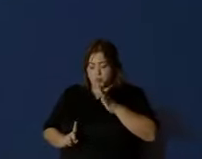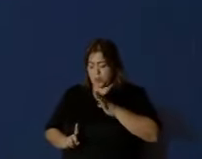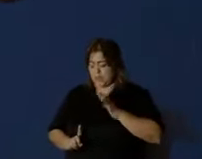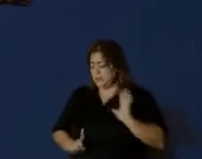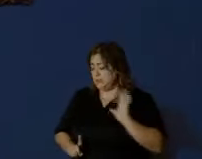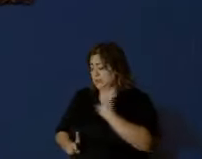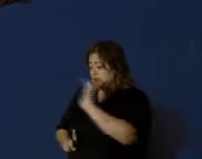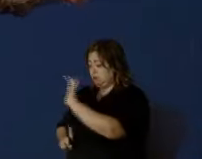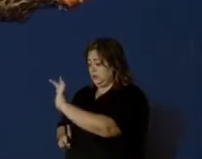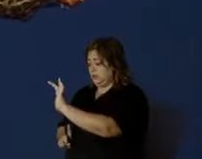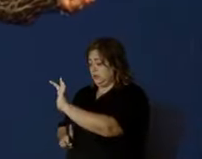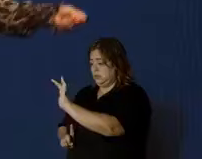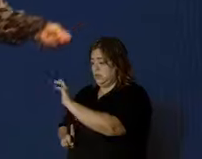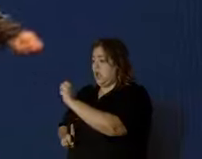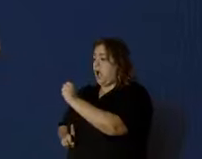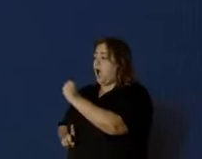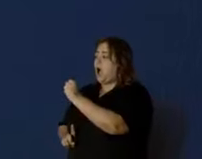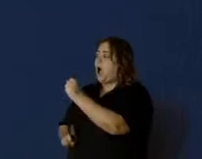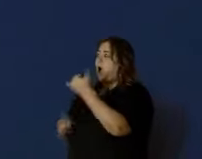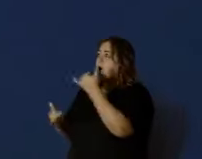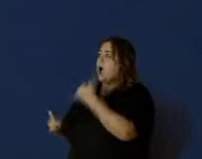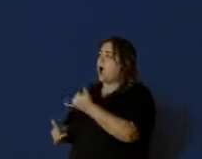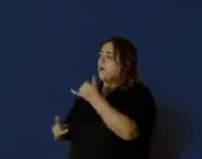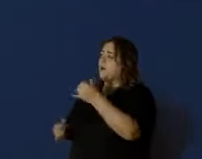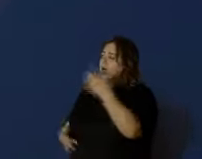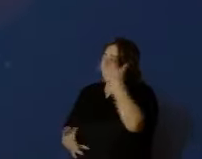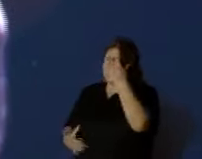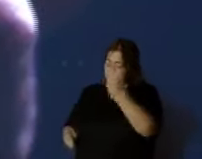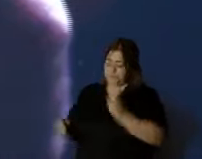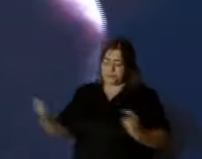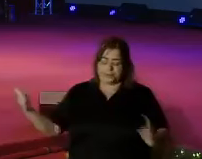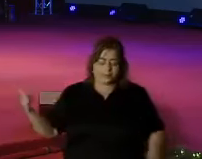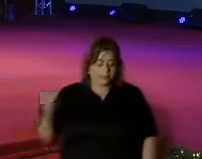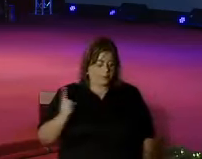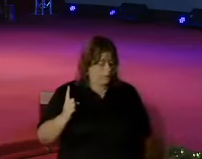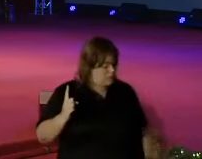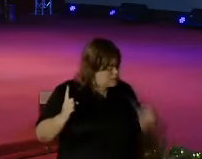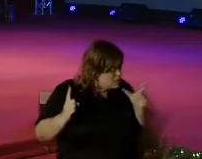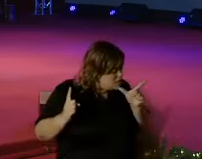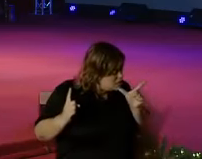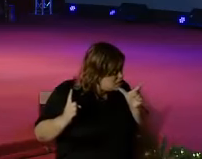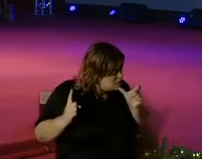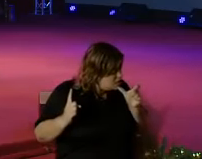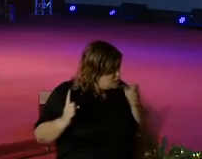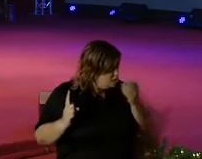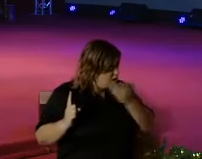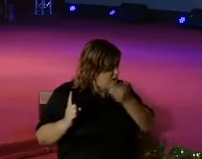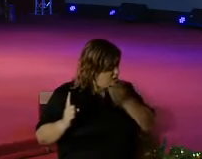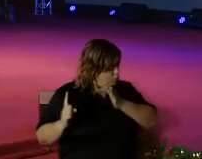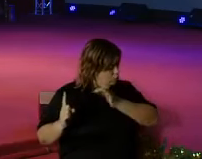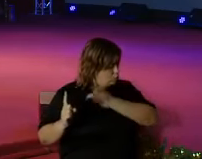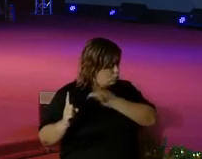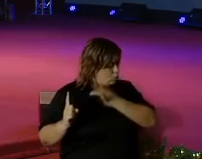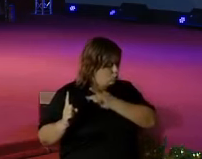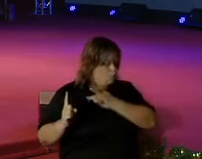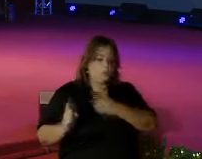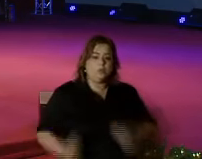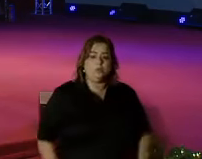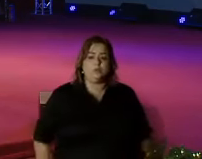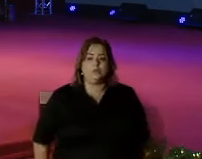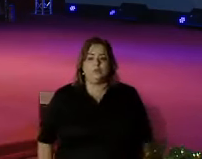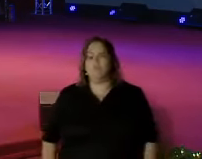manto y creer que sana. Y Jesús se para y le dice, ¿quién me tocó? Y los discípulos son mis